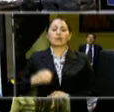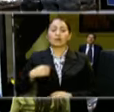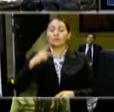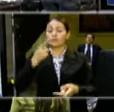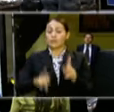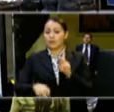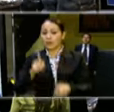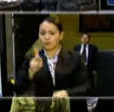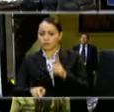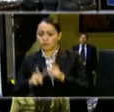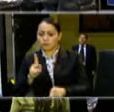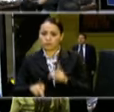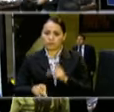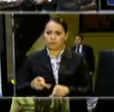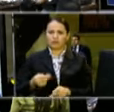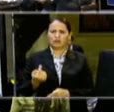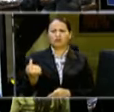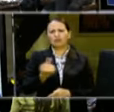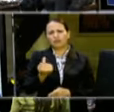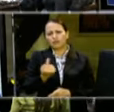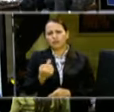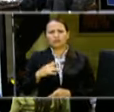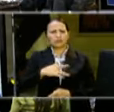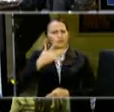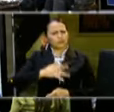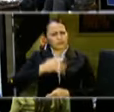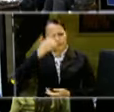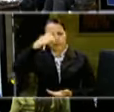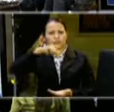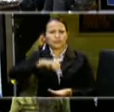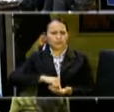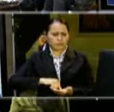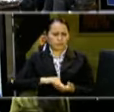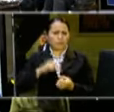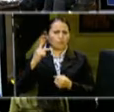qué creemos que debe de ser una política exterior de Estado.